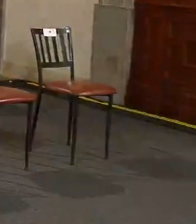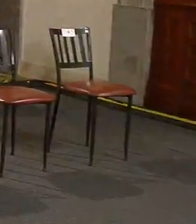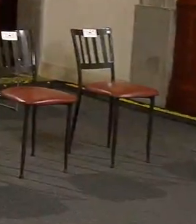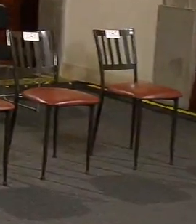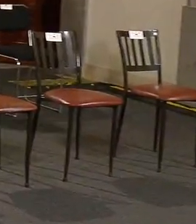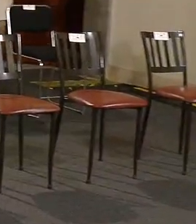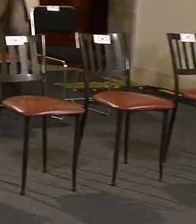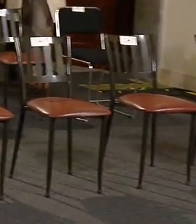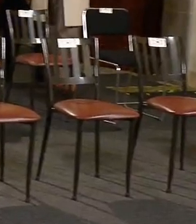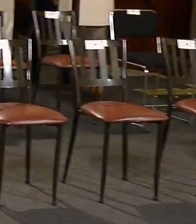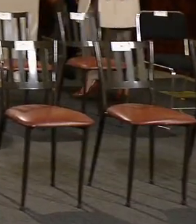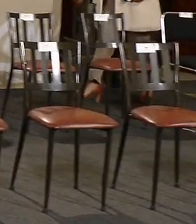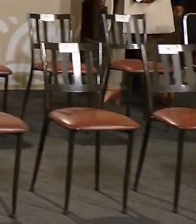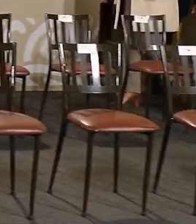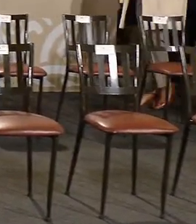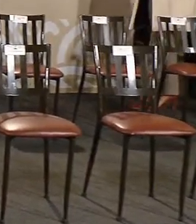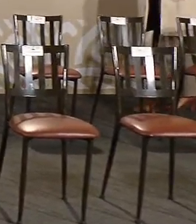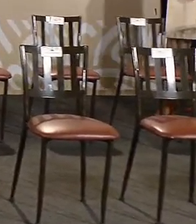¡Ánimo!